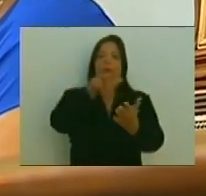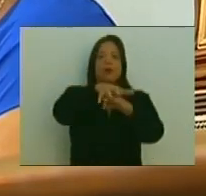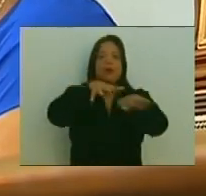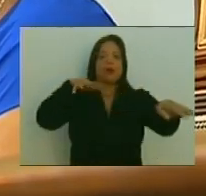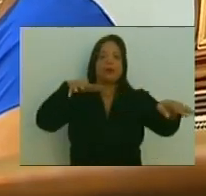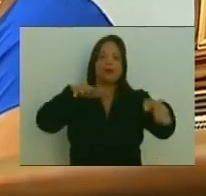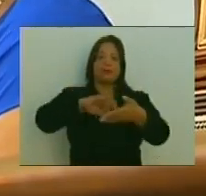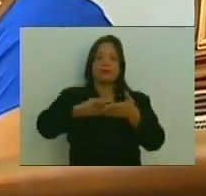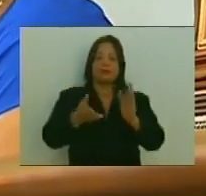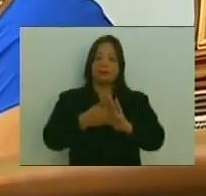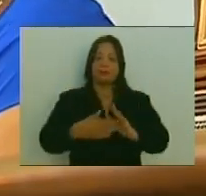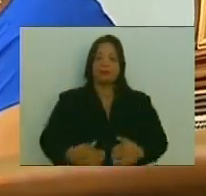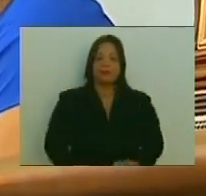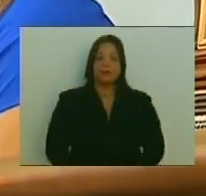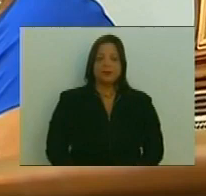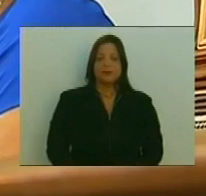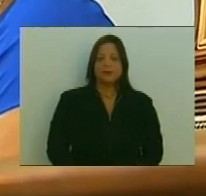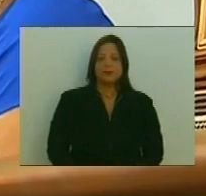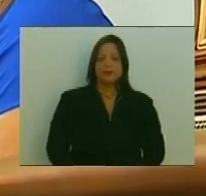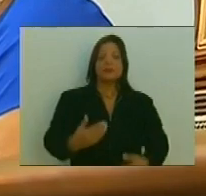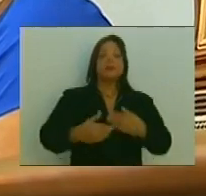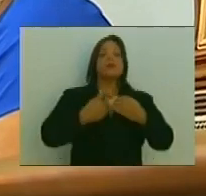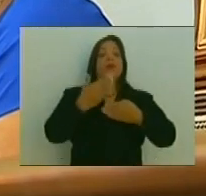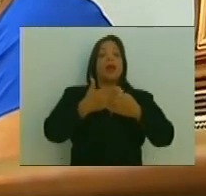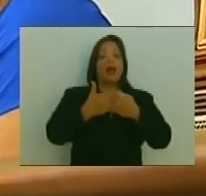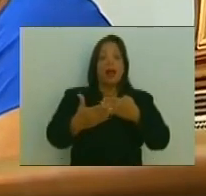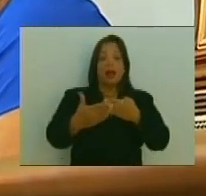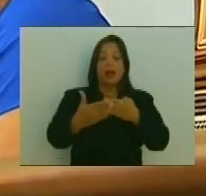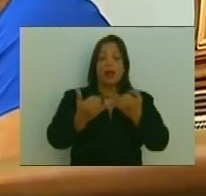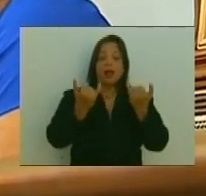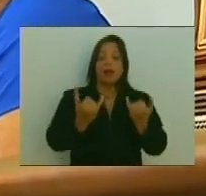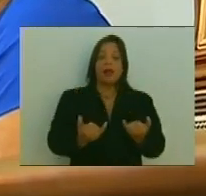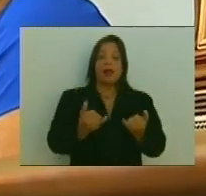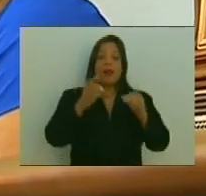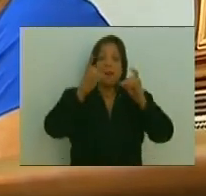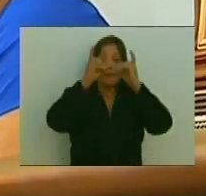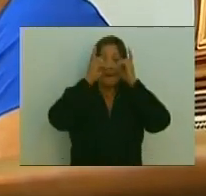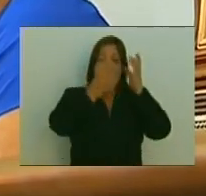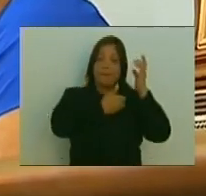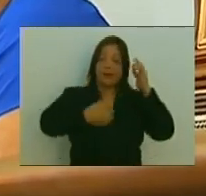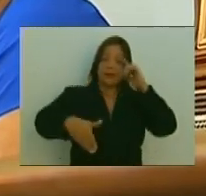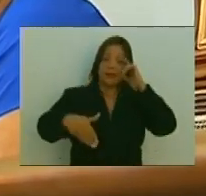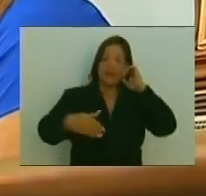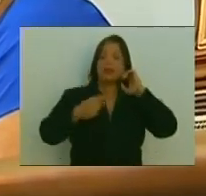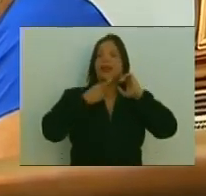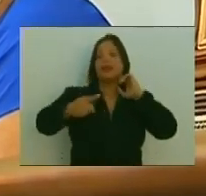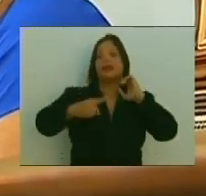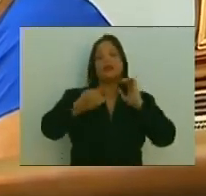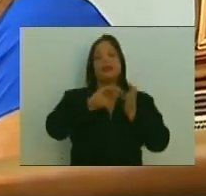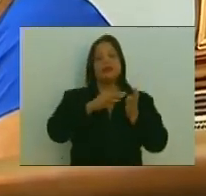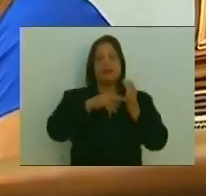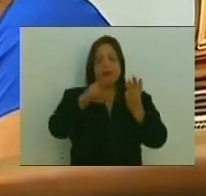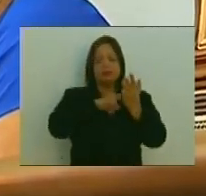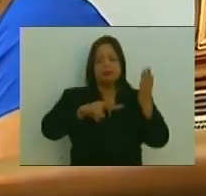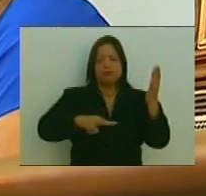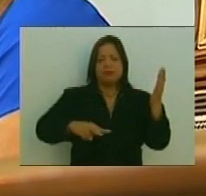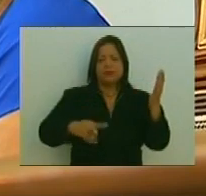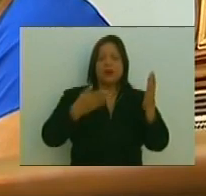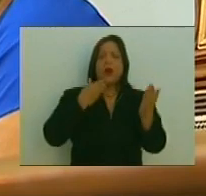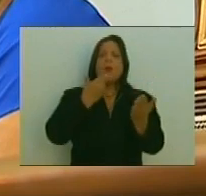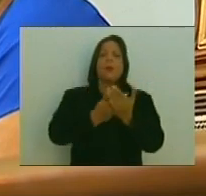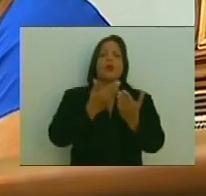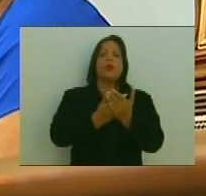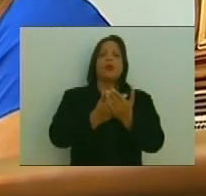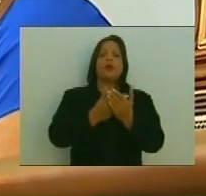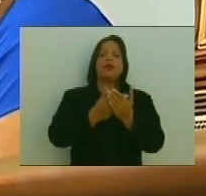unanimidad. A continuación, la presidenta ordenó al secretario dar lectura a la propuesta